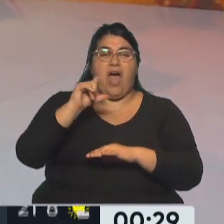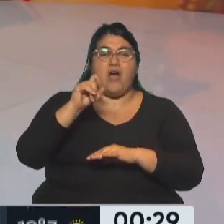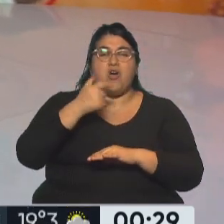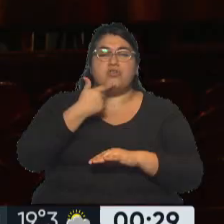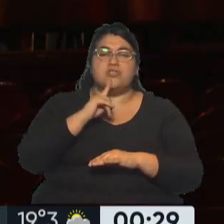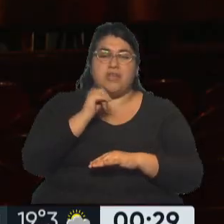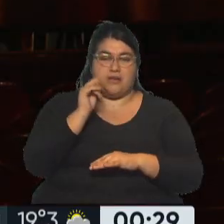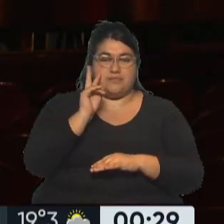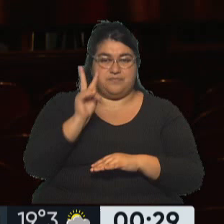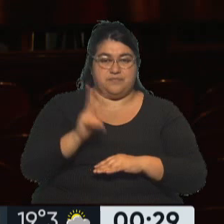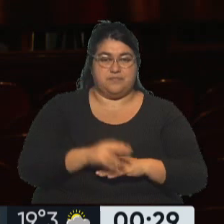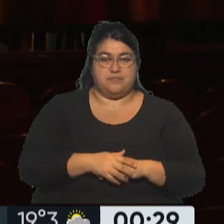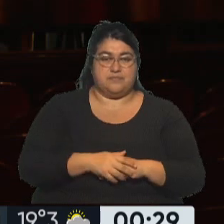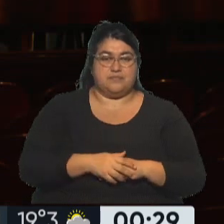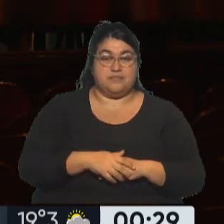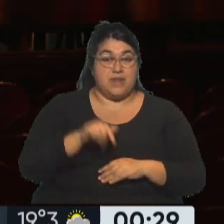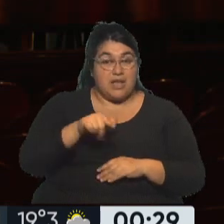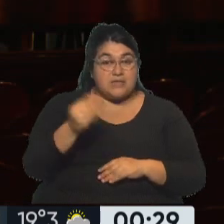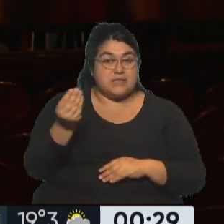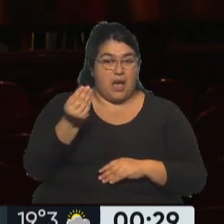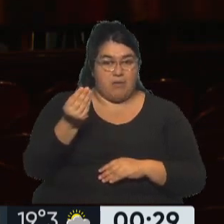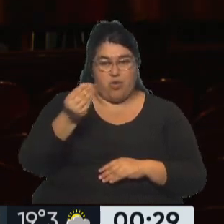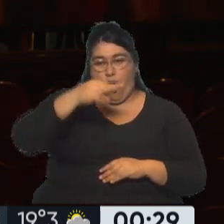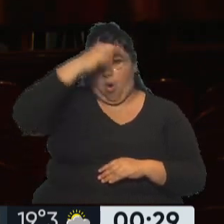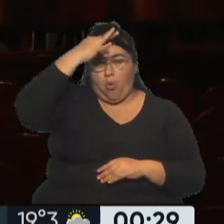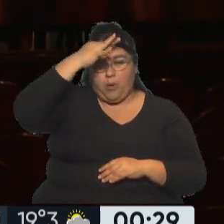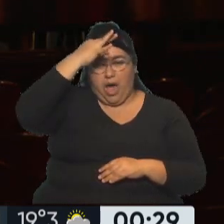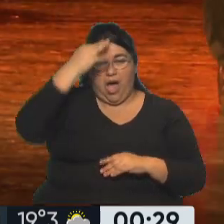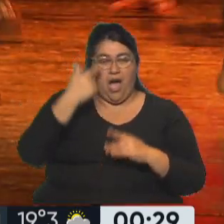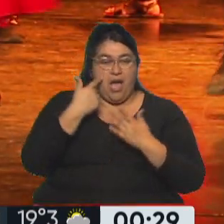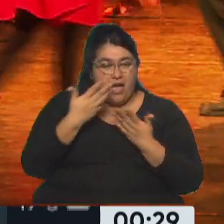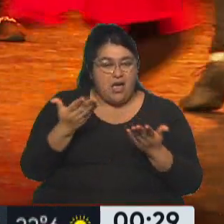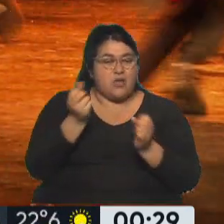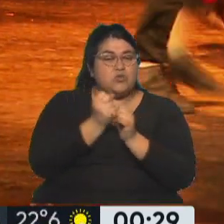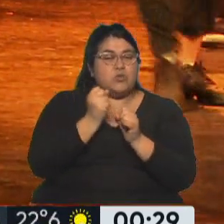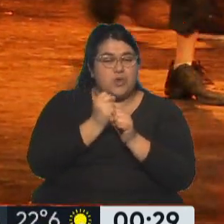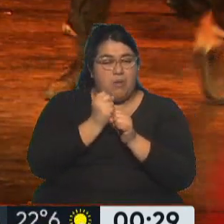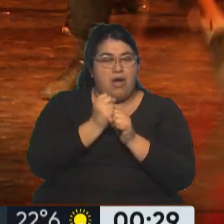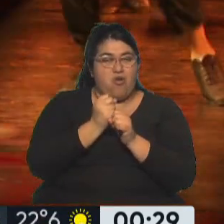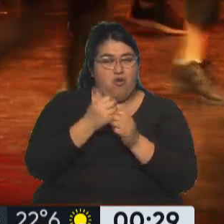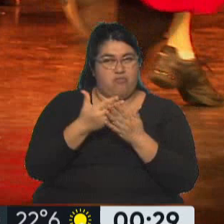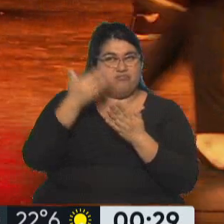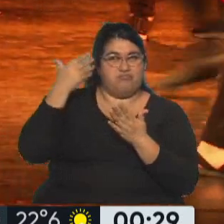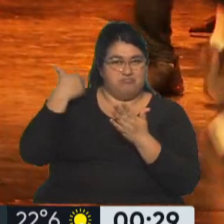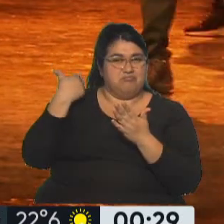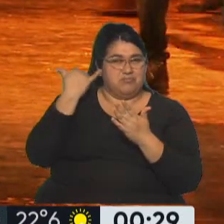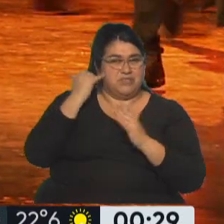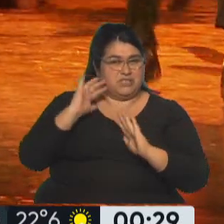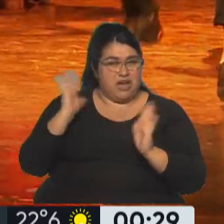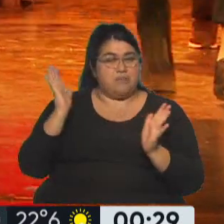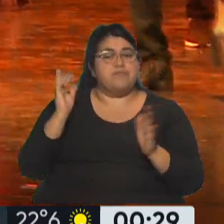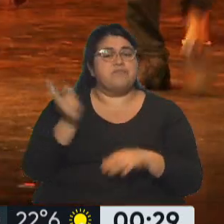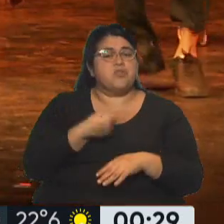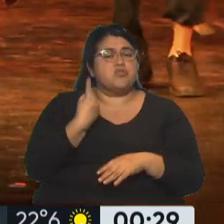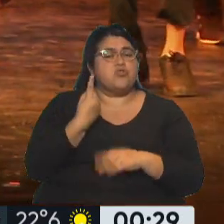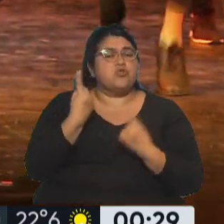mirá. Este sábado vamos a presentar esta obra, que es un trabajo de inicio de año. Elegimos este